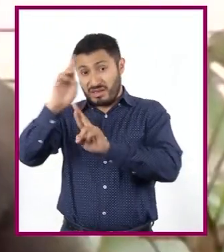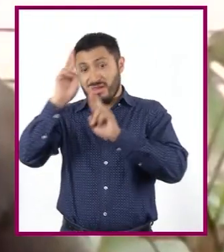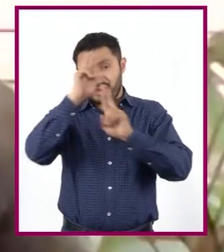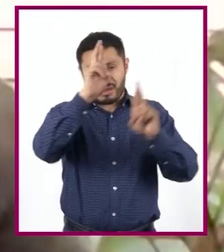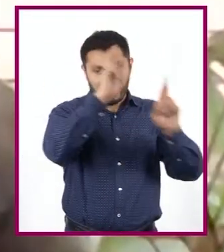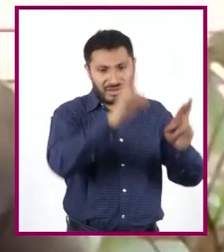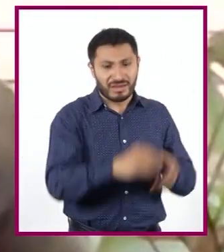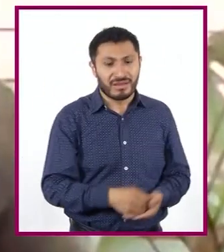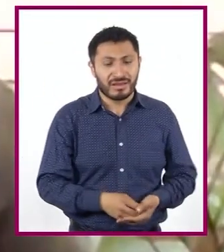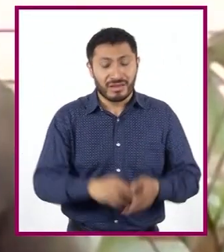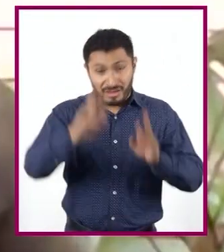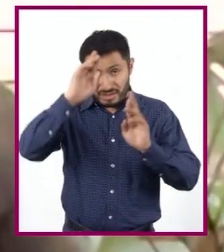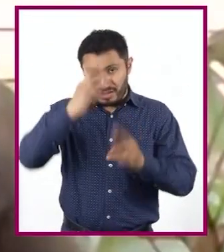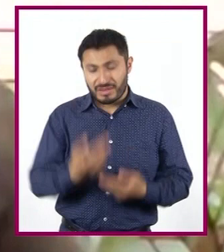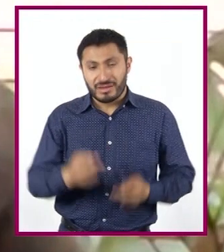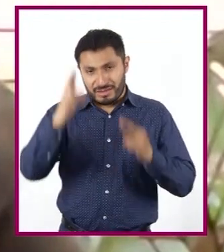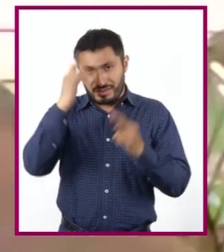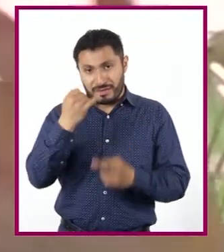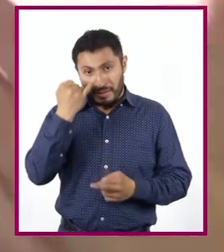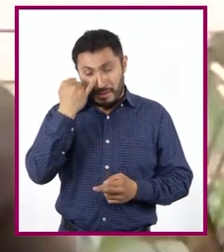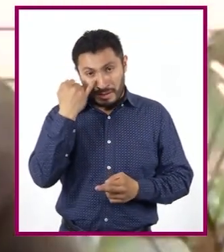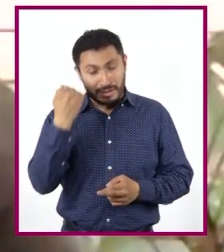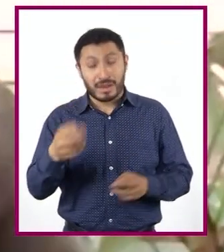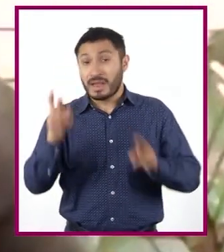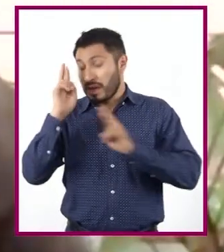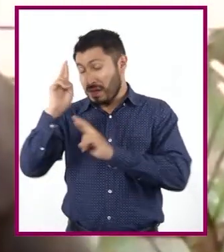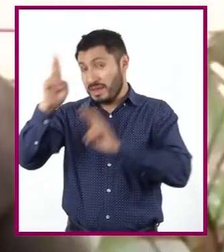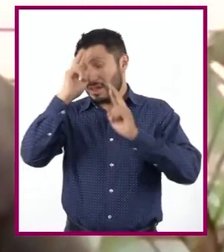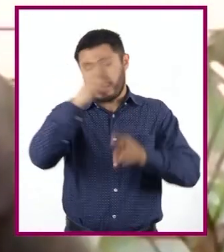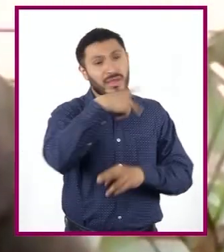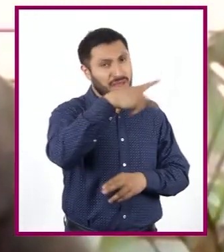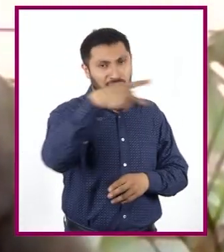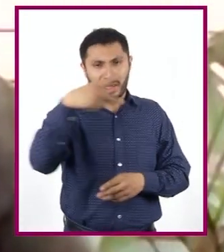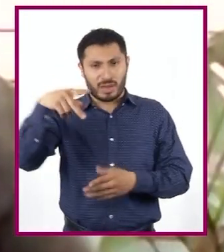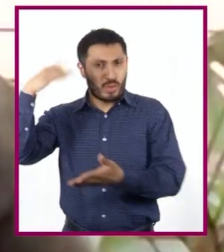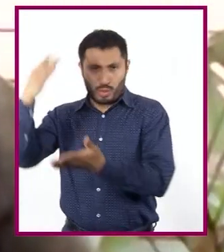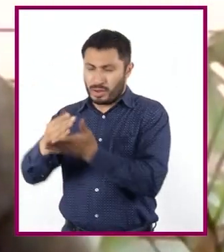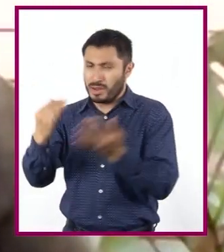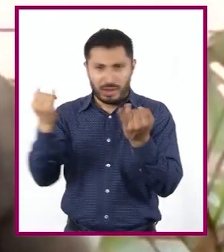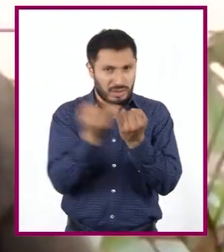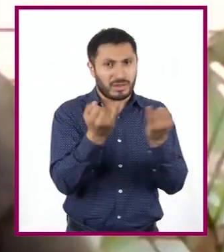requiere obsesión, también se requiere sin duda una obsesión